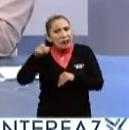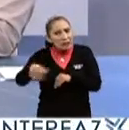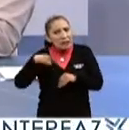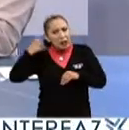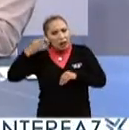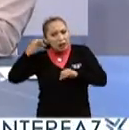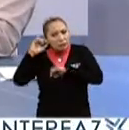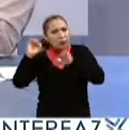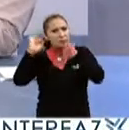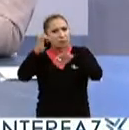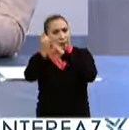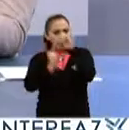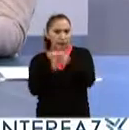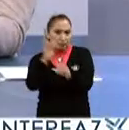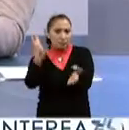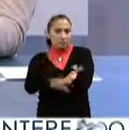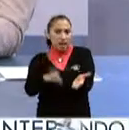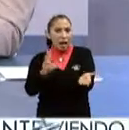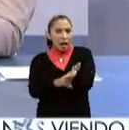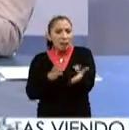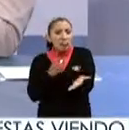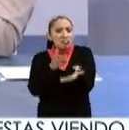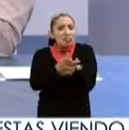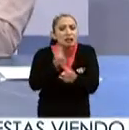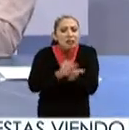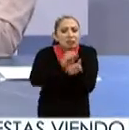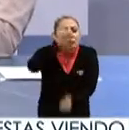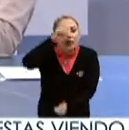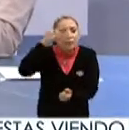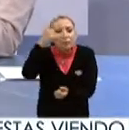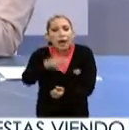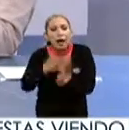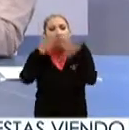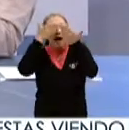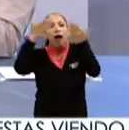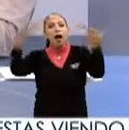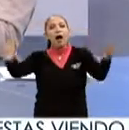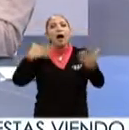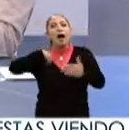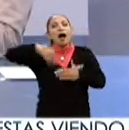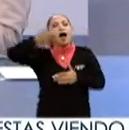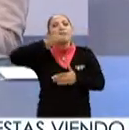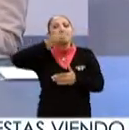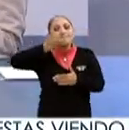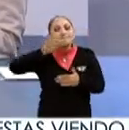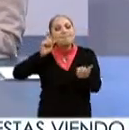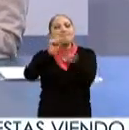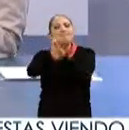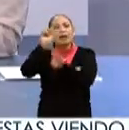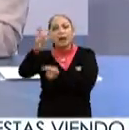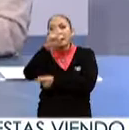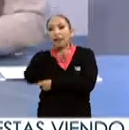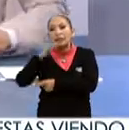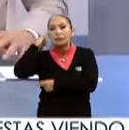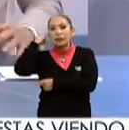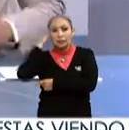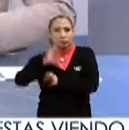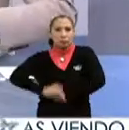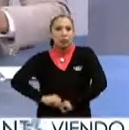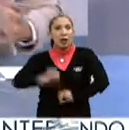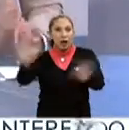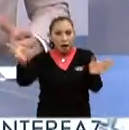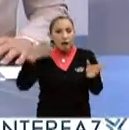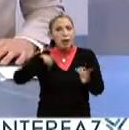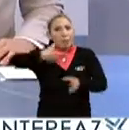de congresos internacionales vale la pena adentrarnos para que tengamos esa mayor cultura y acercamiento a lenguas indígenas, por